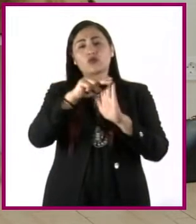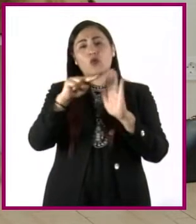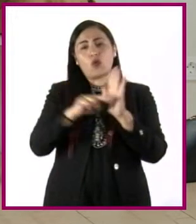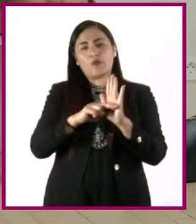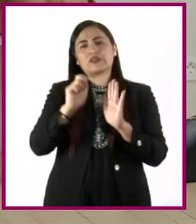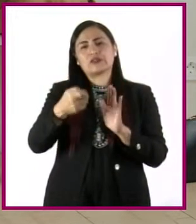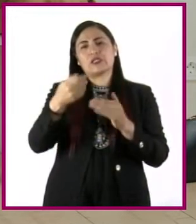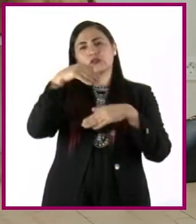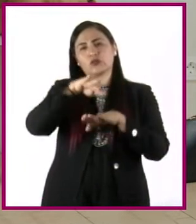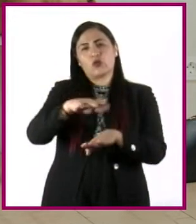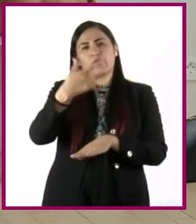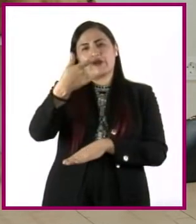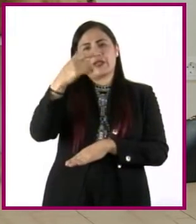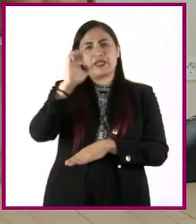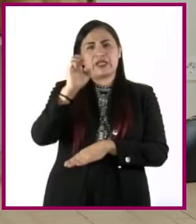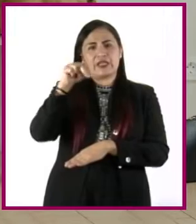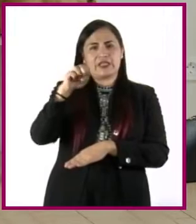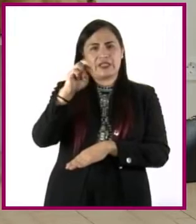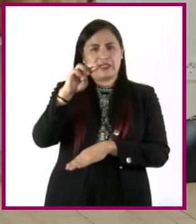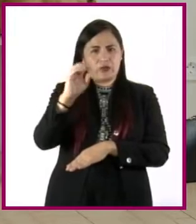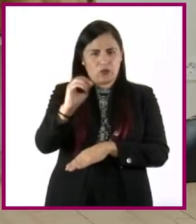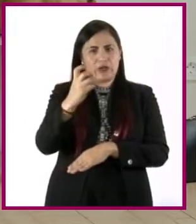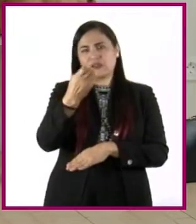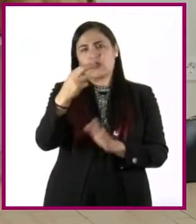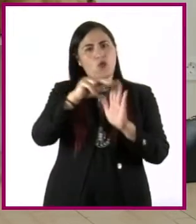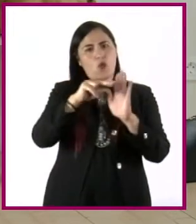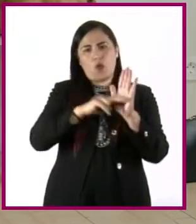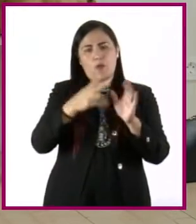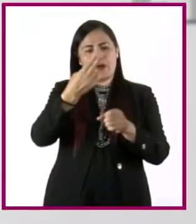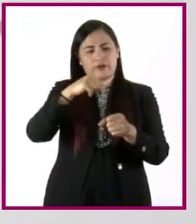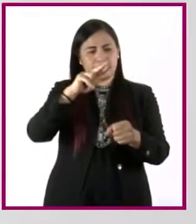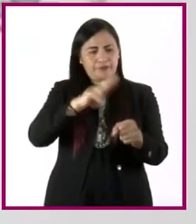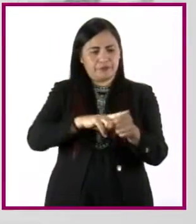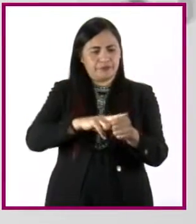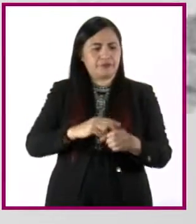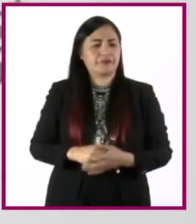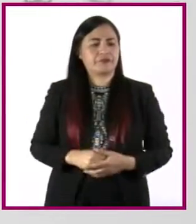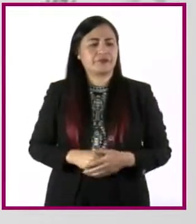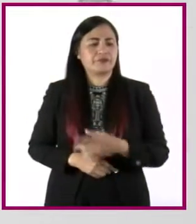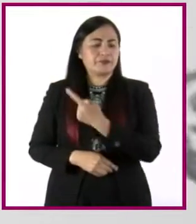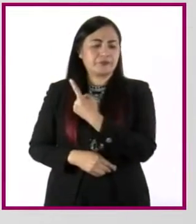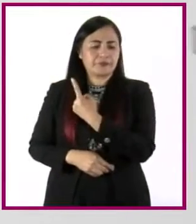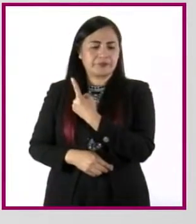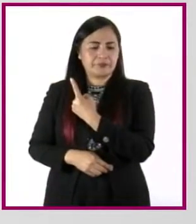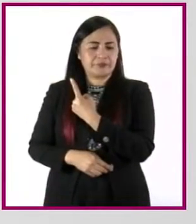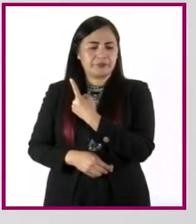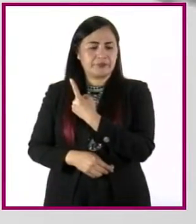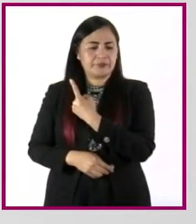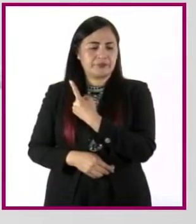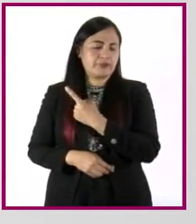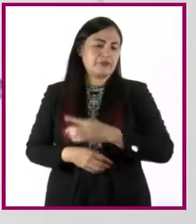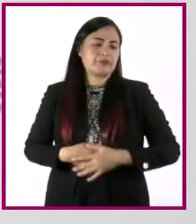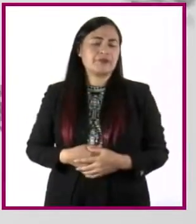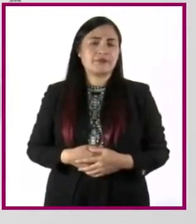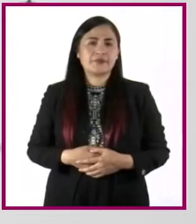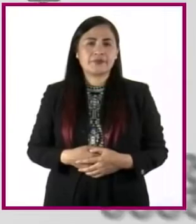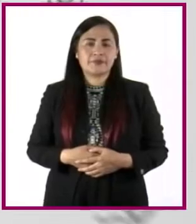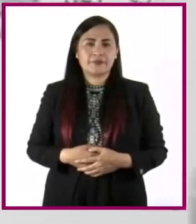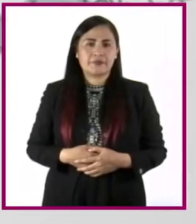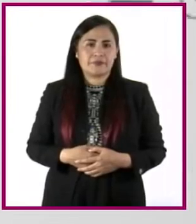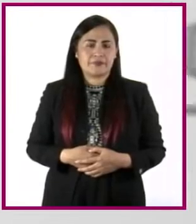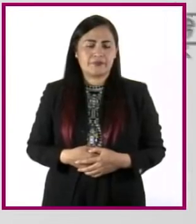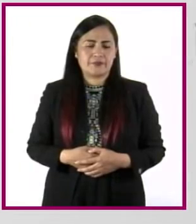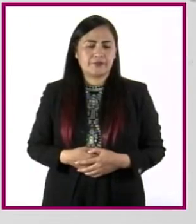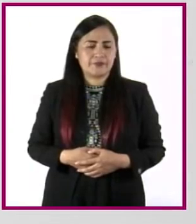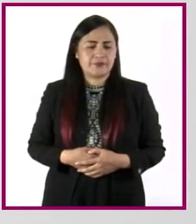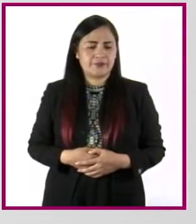género: la heteronormatividad y la cisnormatividad. Heteronormatividad: expectativa, creencia